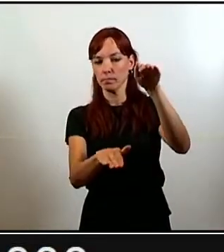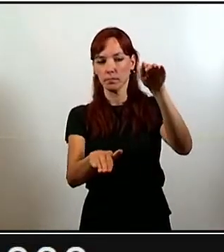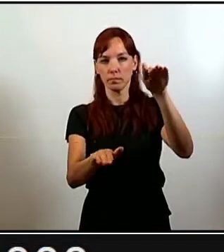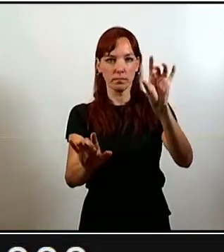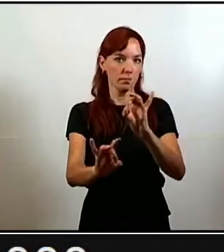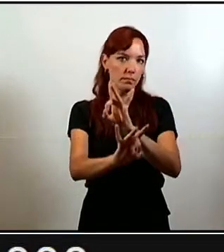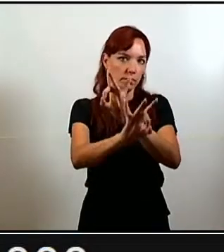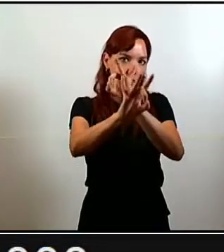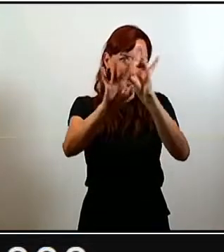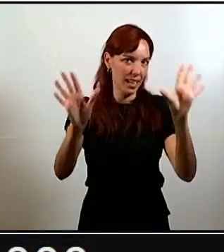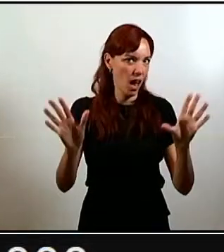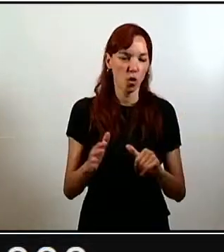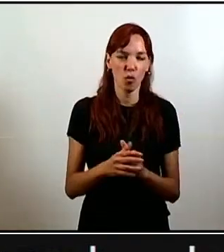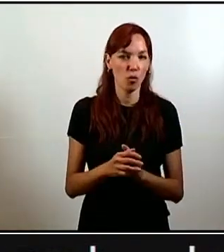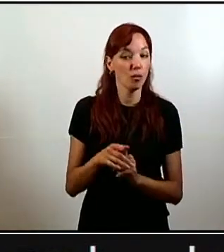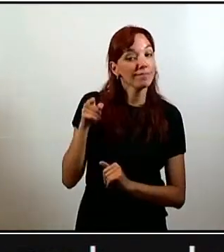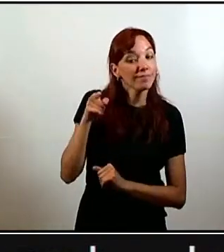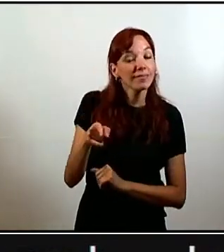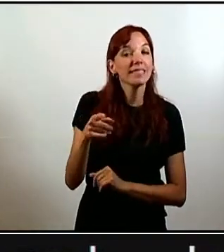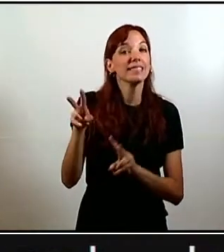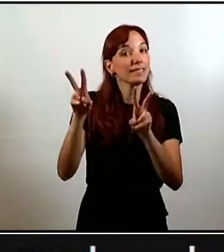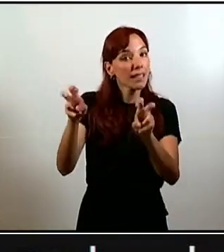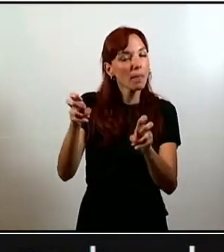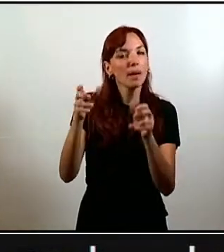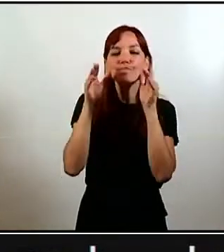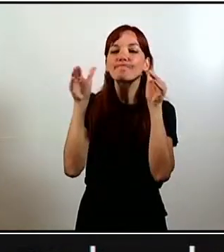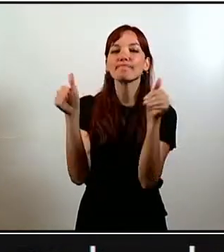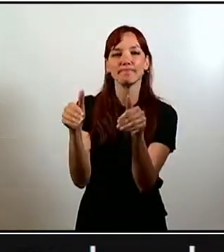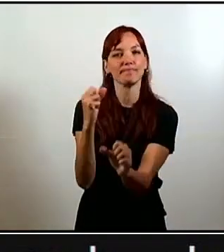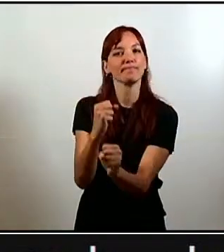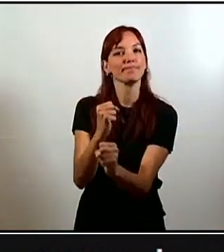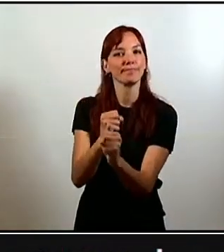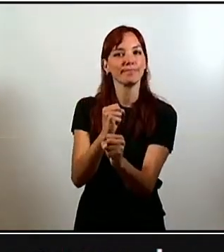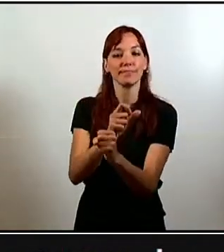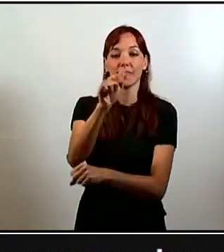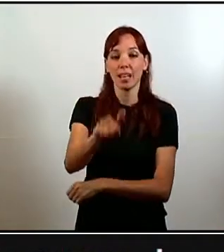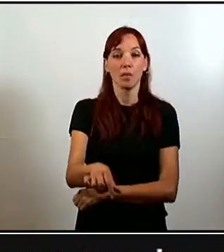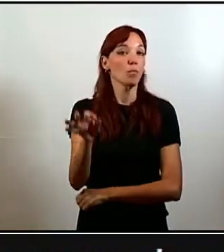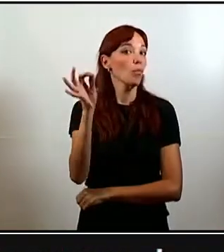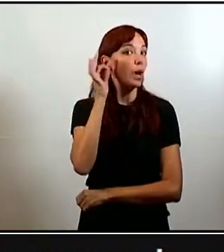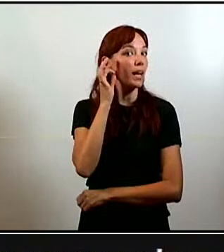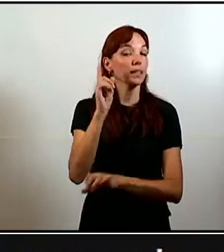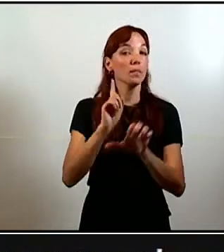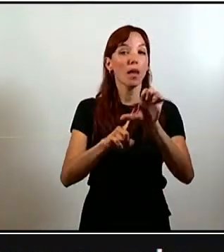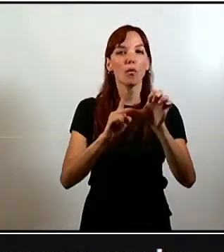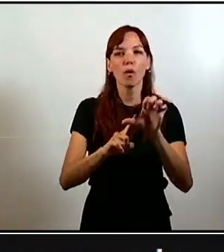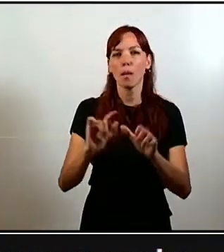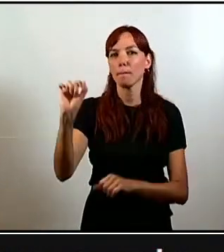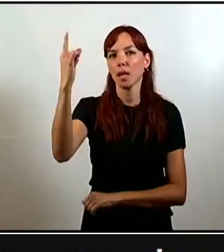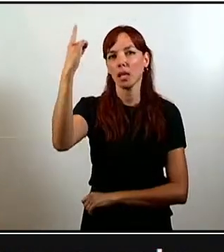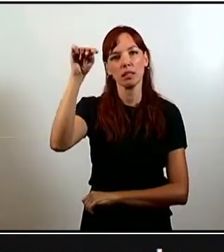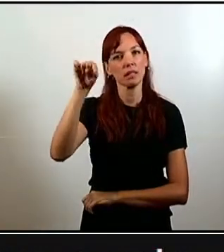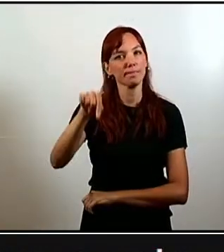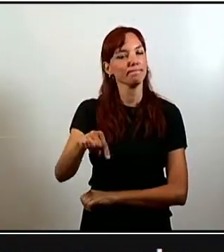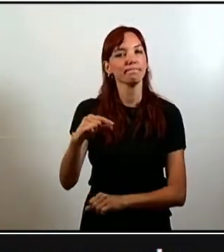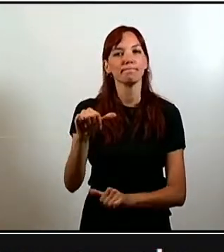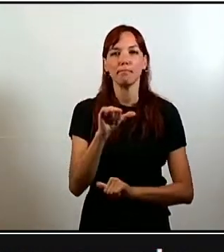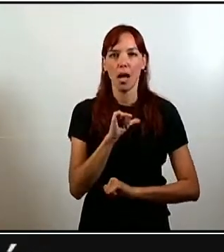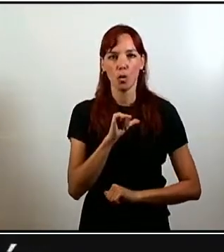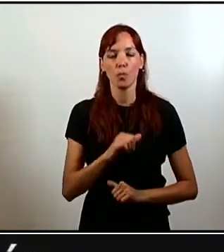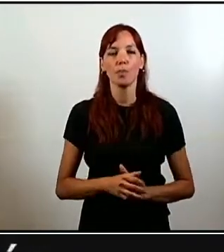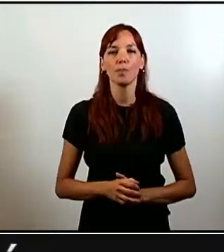innegable y por la que hay que trabajar intensamente. Las mujeres extremeñas siguen siendo las más castigadas. Hace